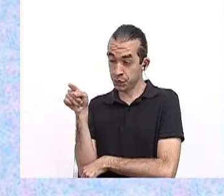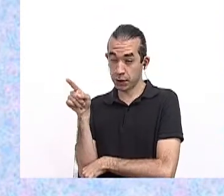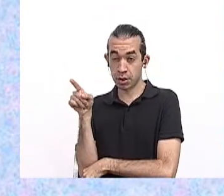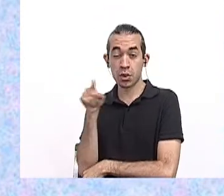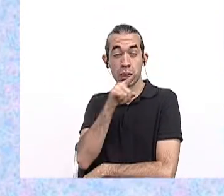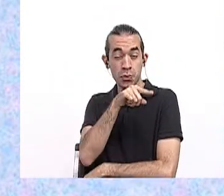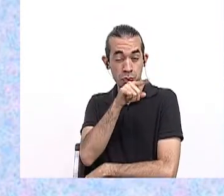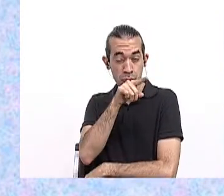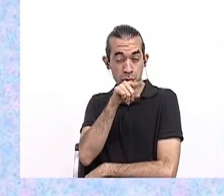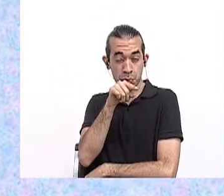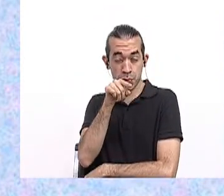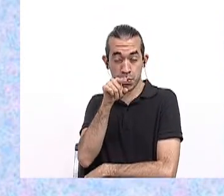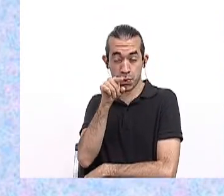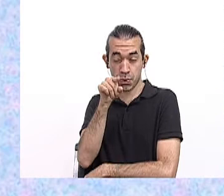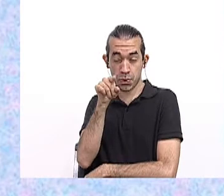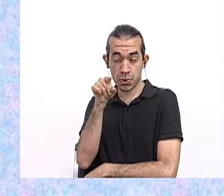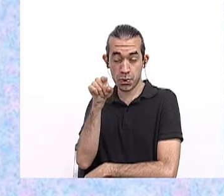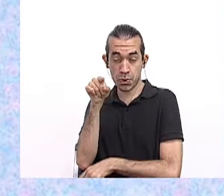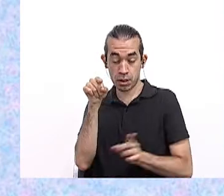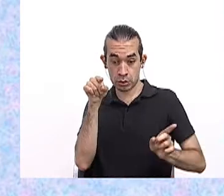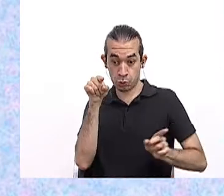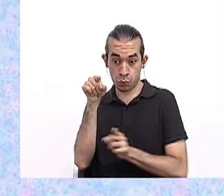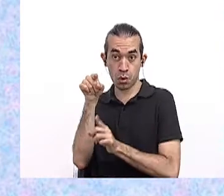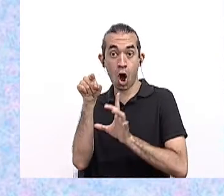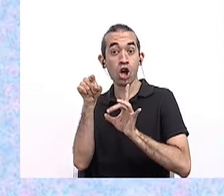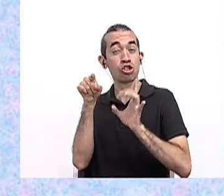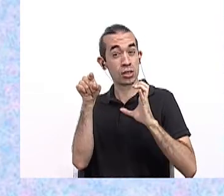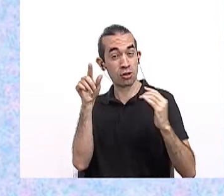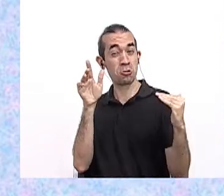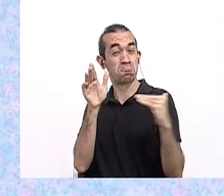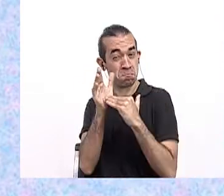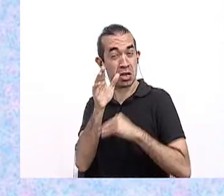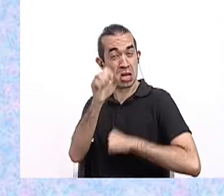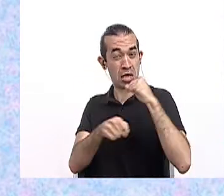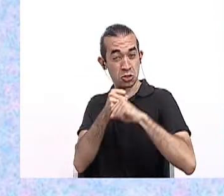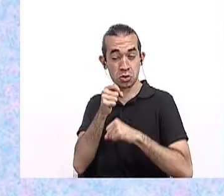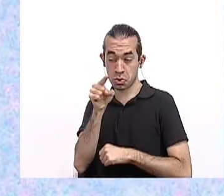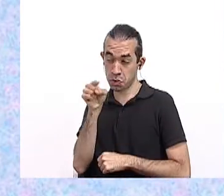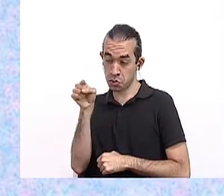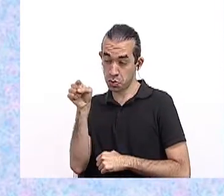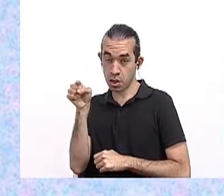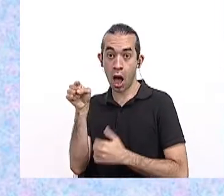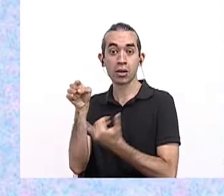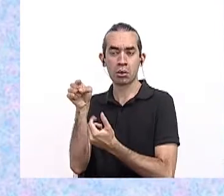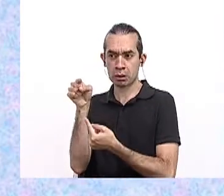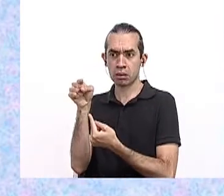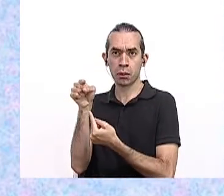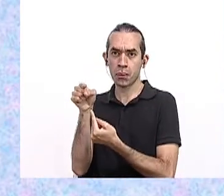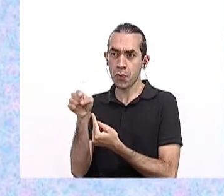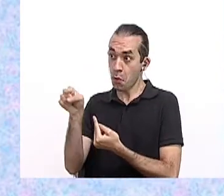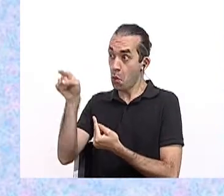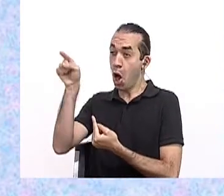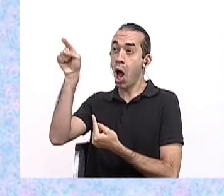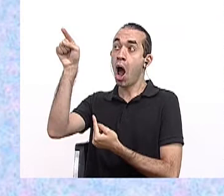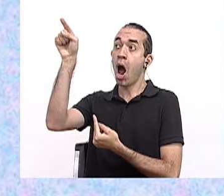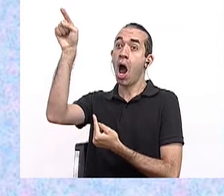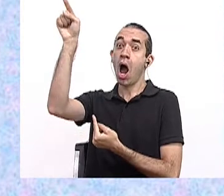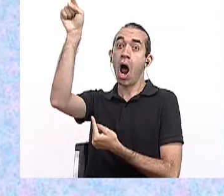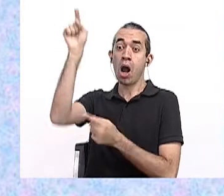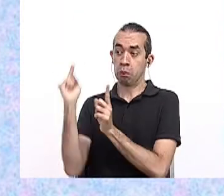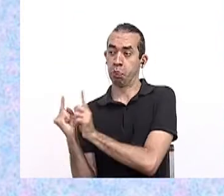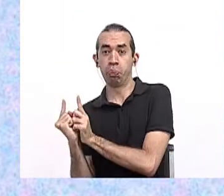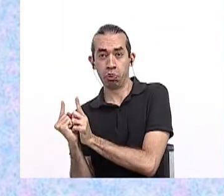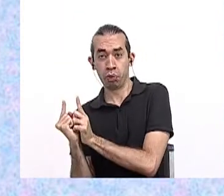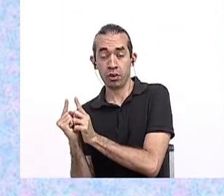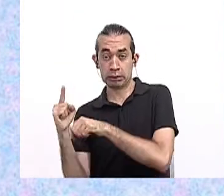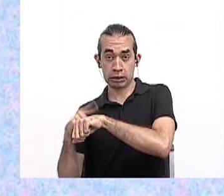de carbono en la atmósfera durante los últimos 800.000 años hoy en día hemos alcanzado valores muy altos en un periodo